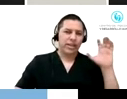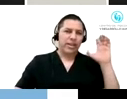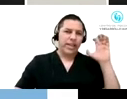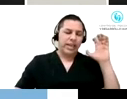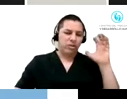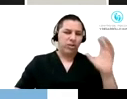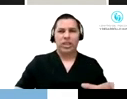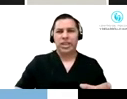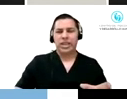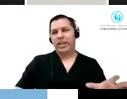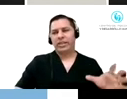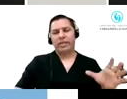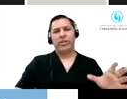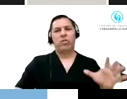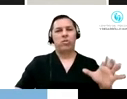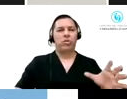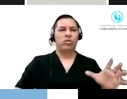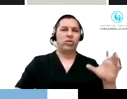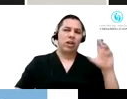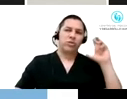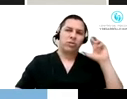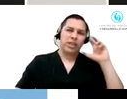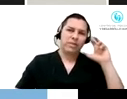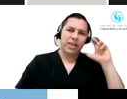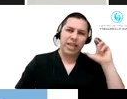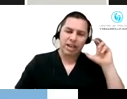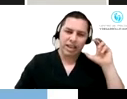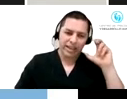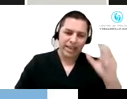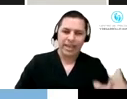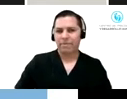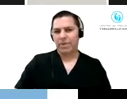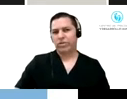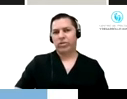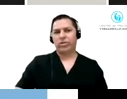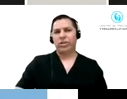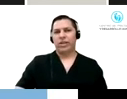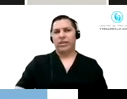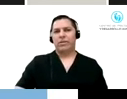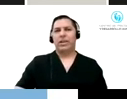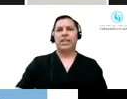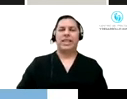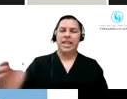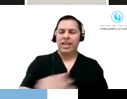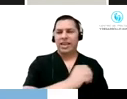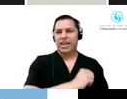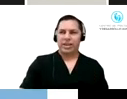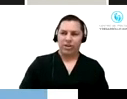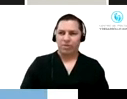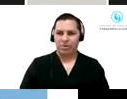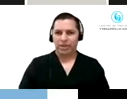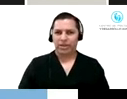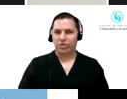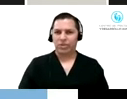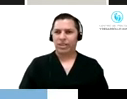divorcian y los hijos tienen que irse a vivir con uno de los dos. Automáticamente, ¿en quién pienso yo? ¿Verdad? Se tienen que quedar